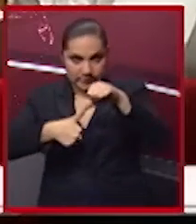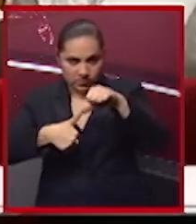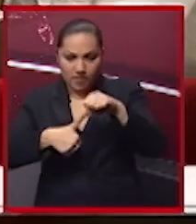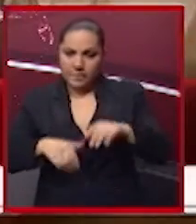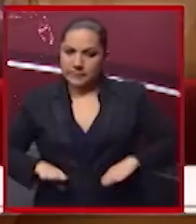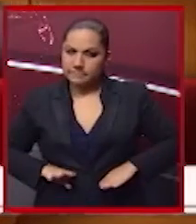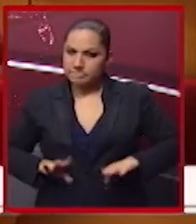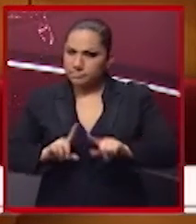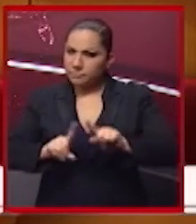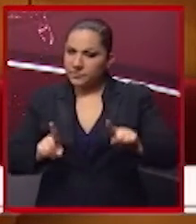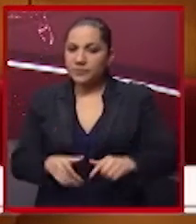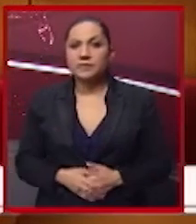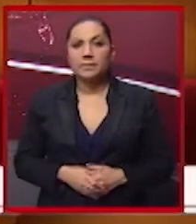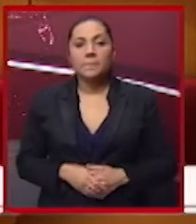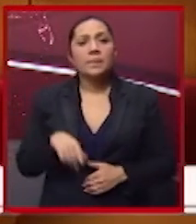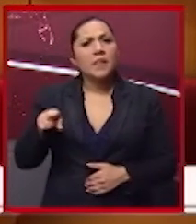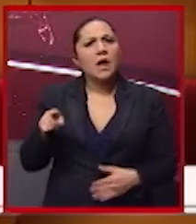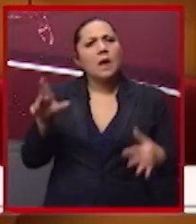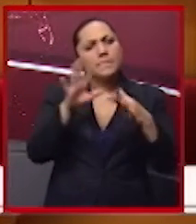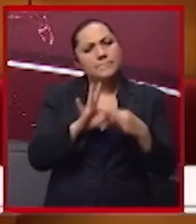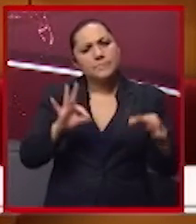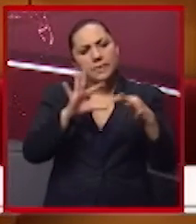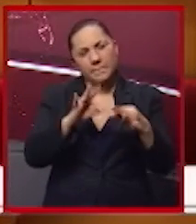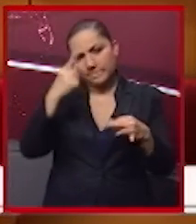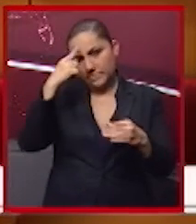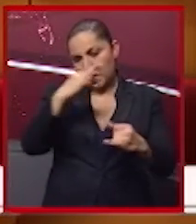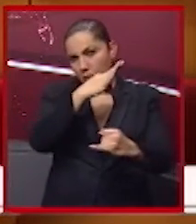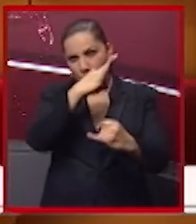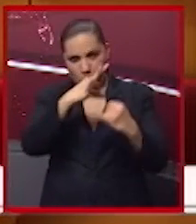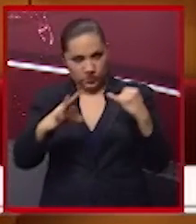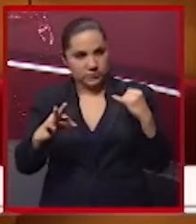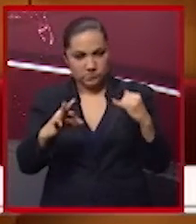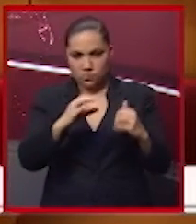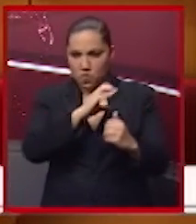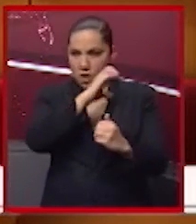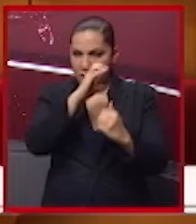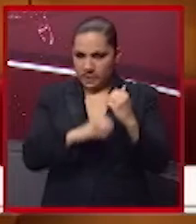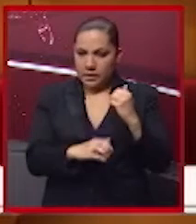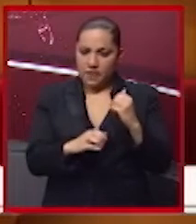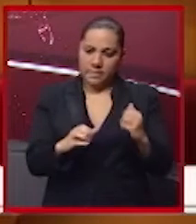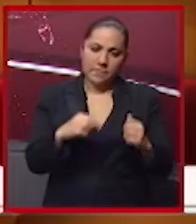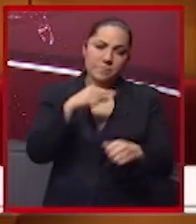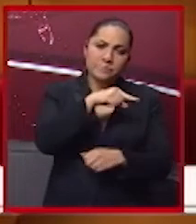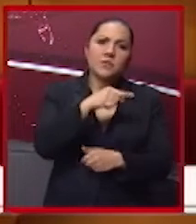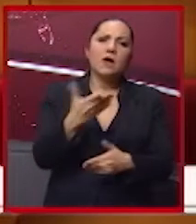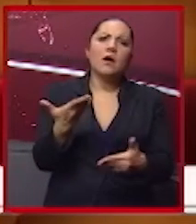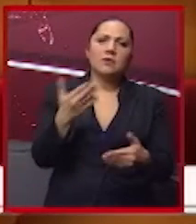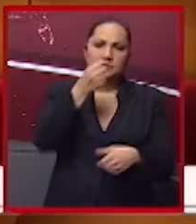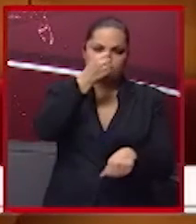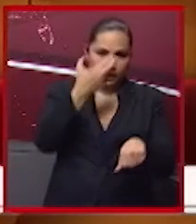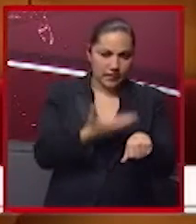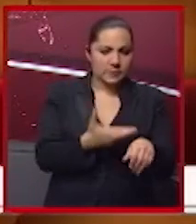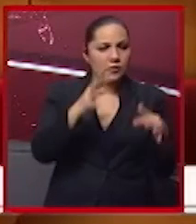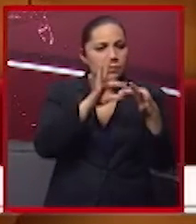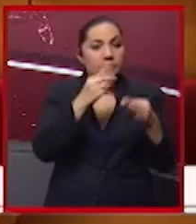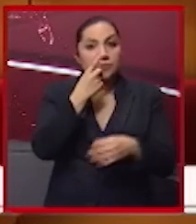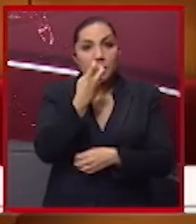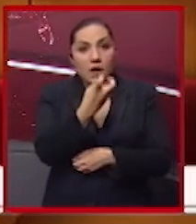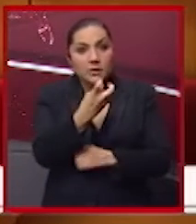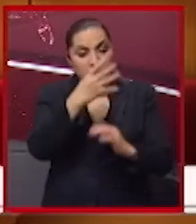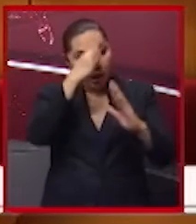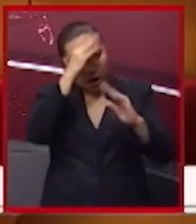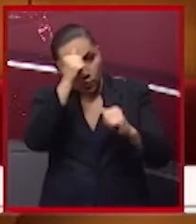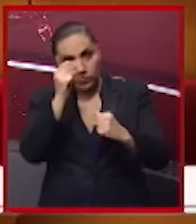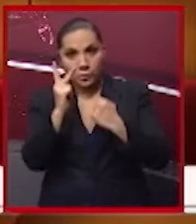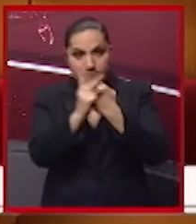Al término de la comparecencia, también el canciller habló sobre el Tratado Trilateral como la oportunidad de crecimiento para la región